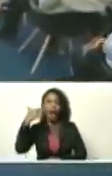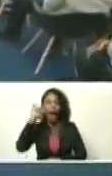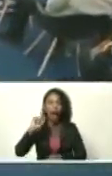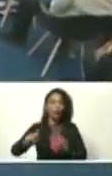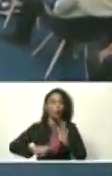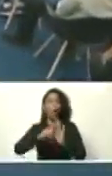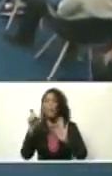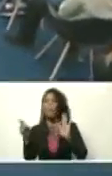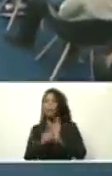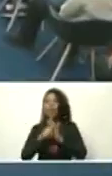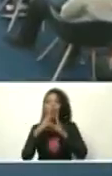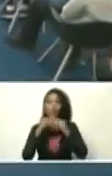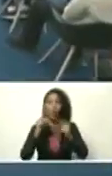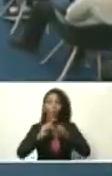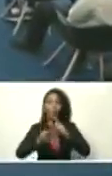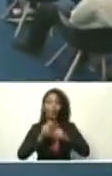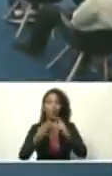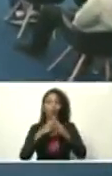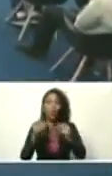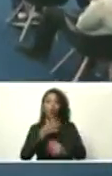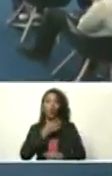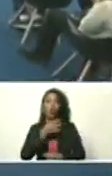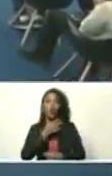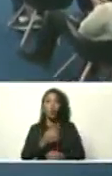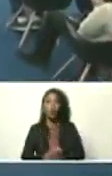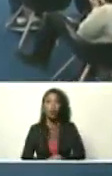tiene de todo, para todos los gustos.